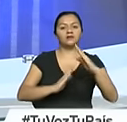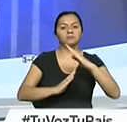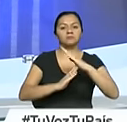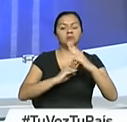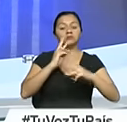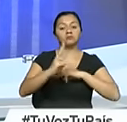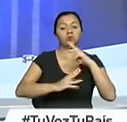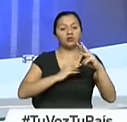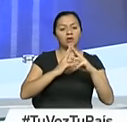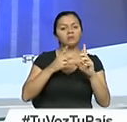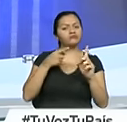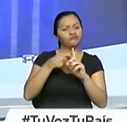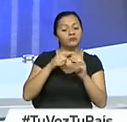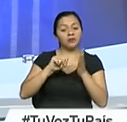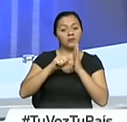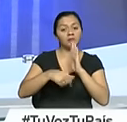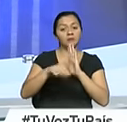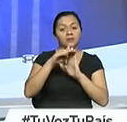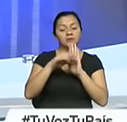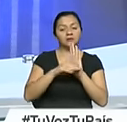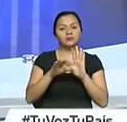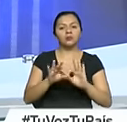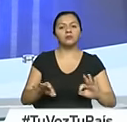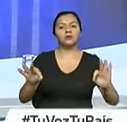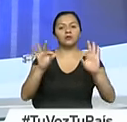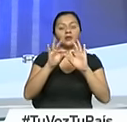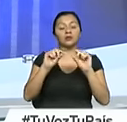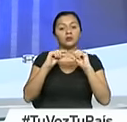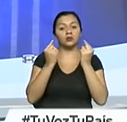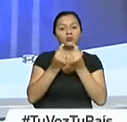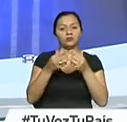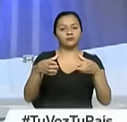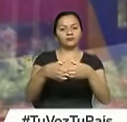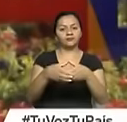mundial, uno de los principios fundamentales del movimiento.